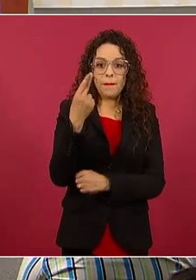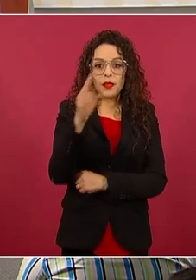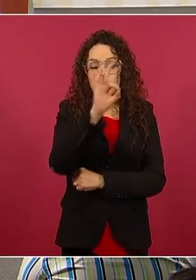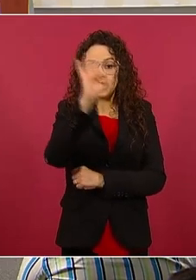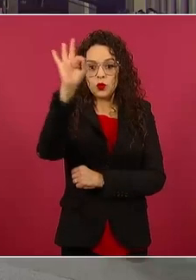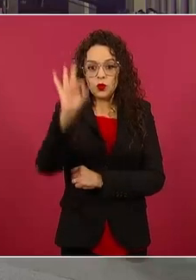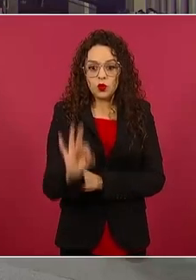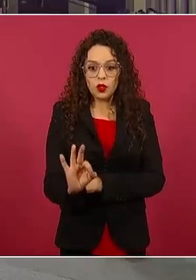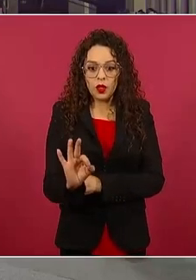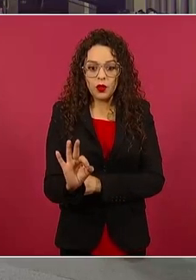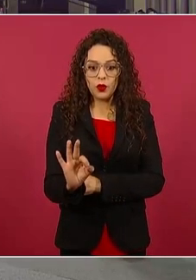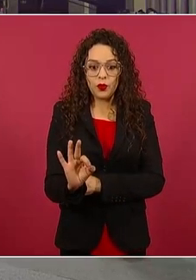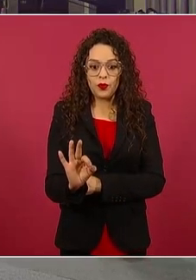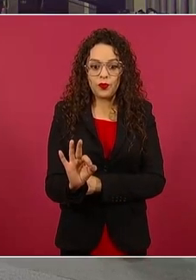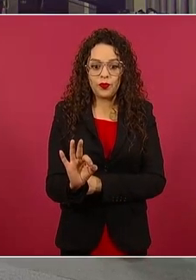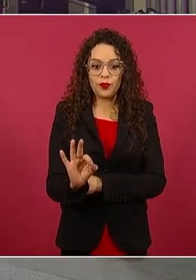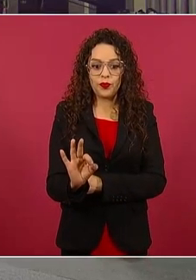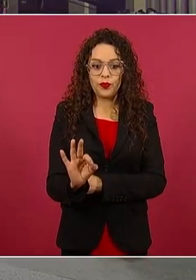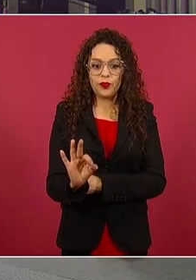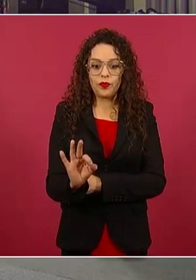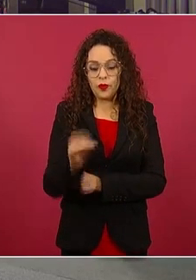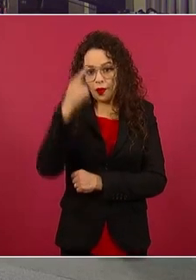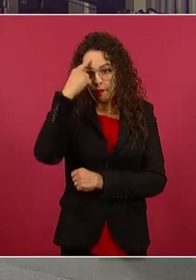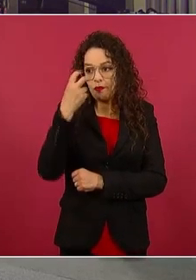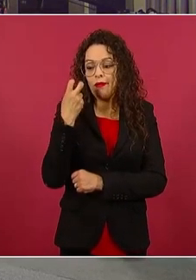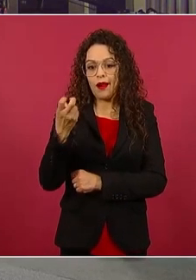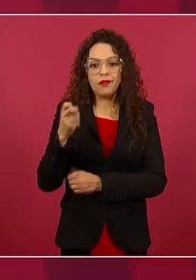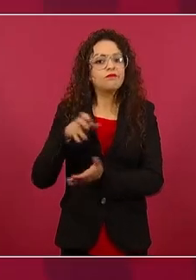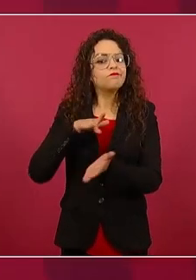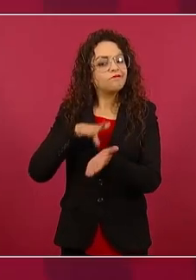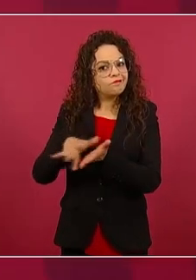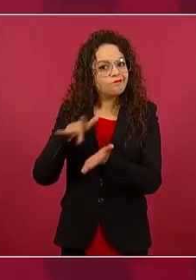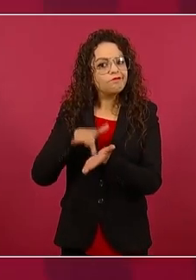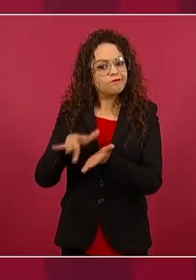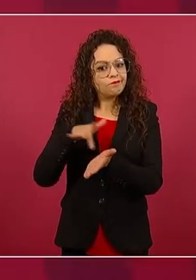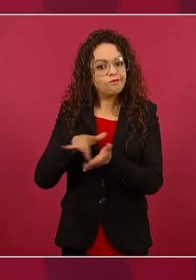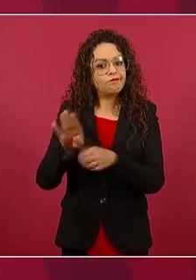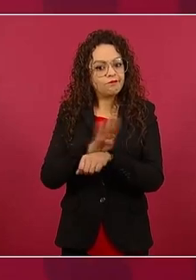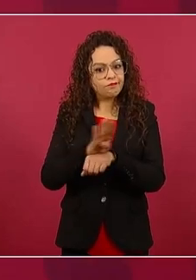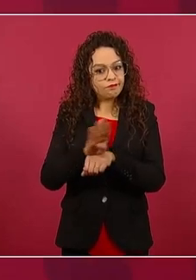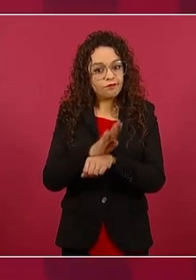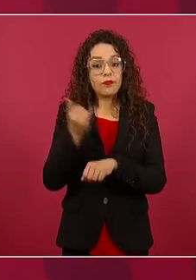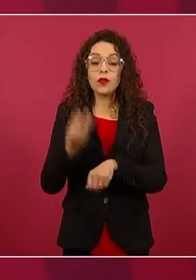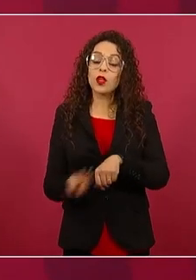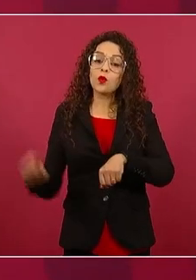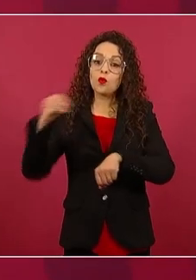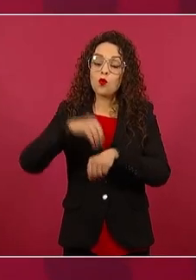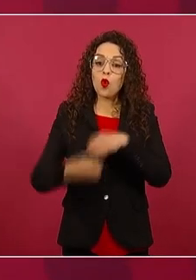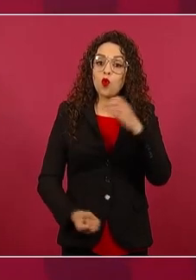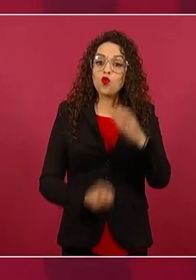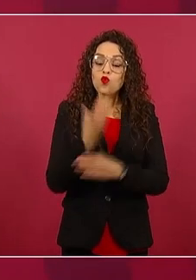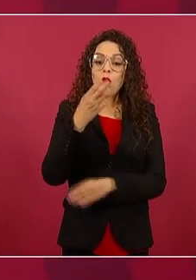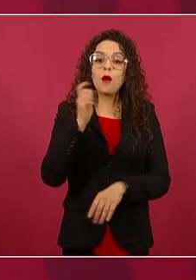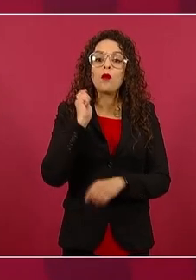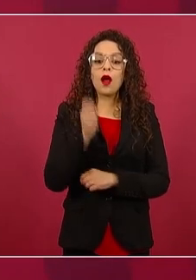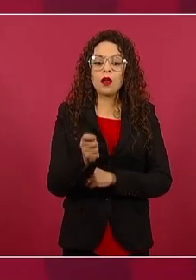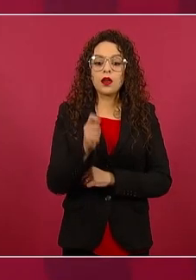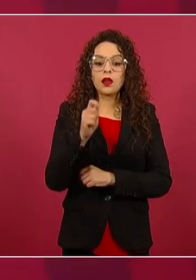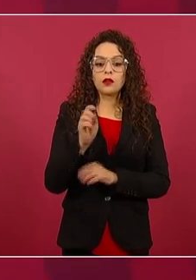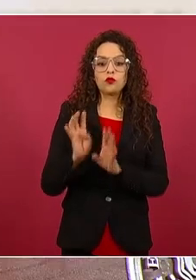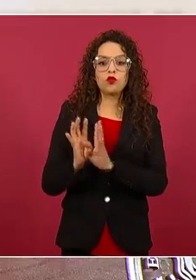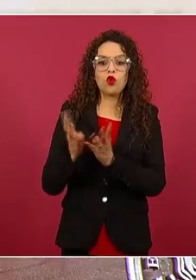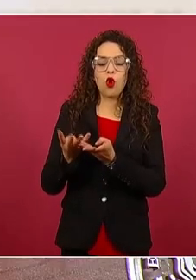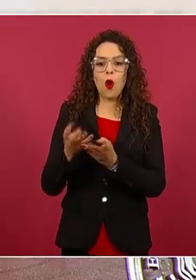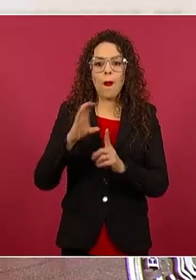publicidad con este propósito. Y vamos a crear el comité con